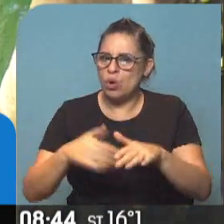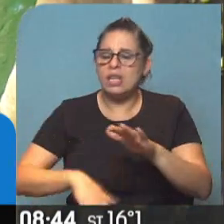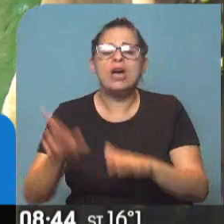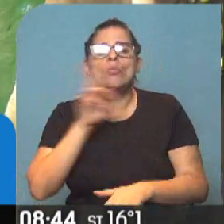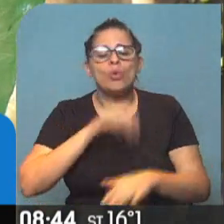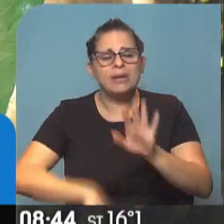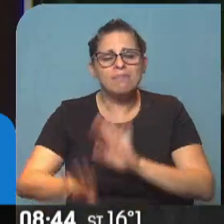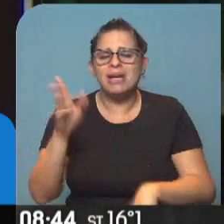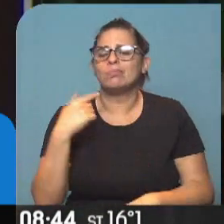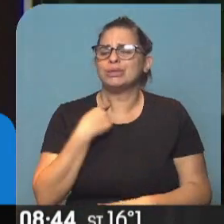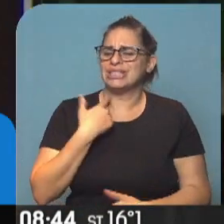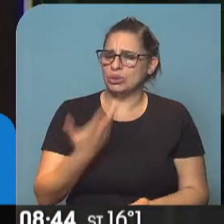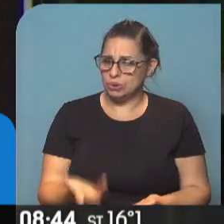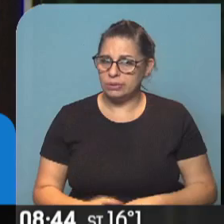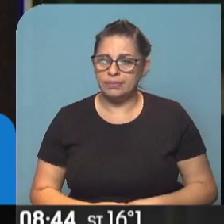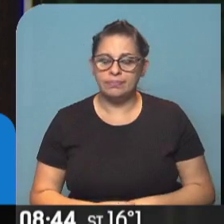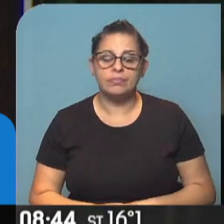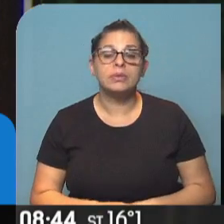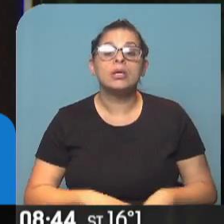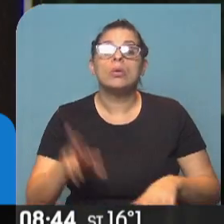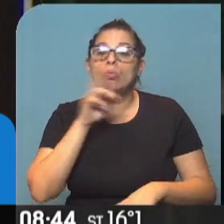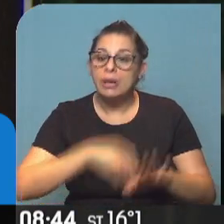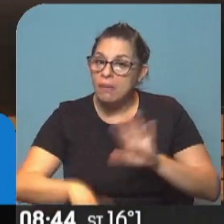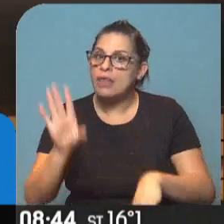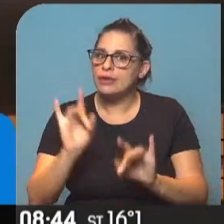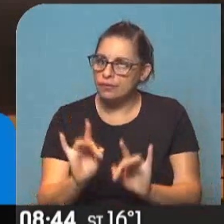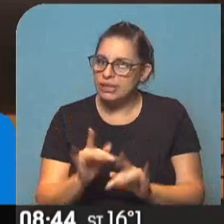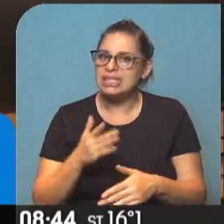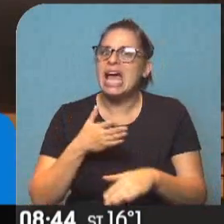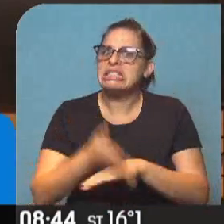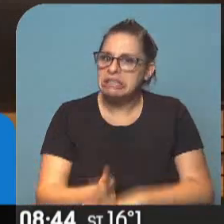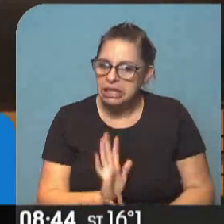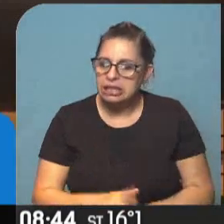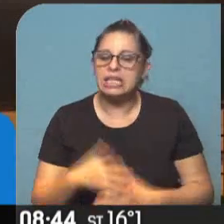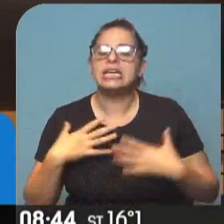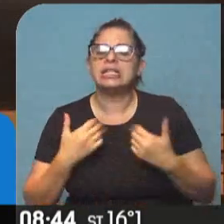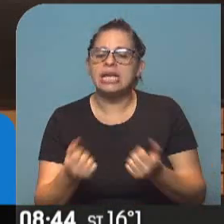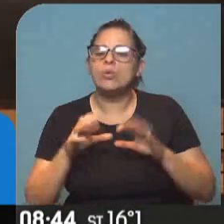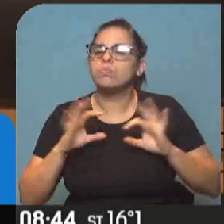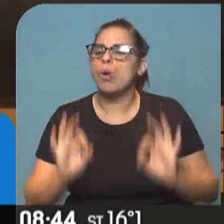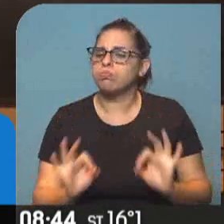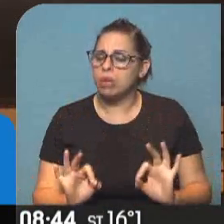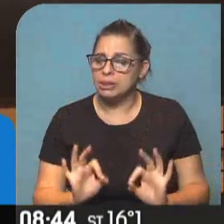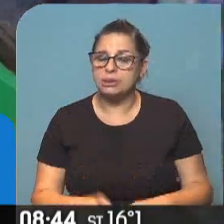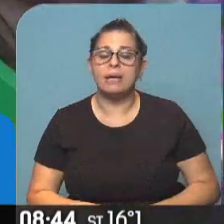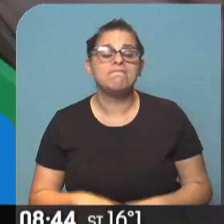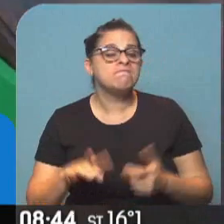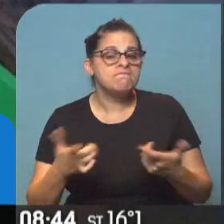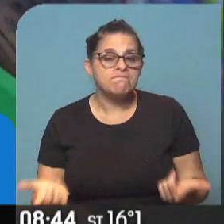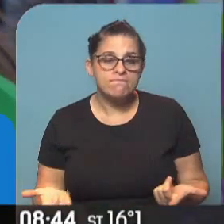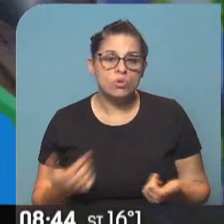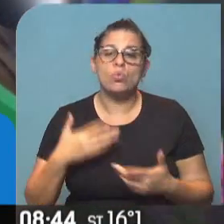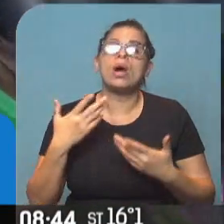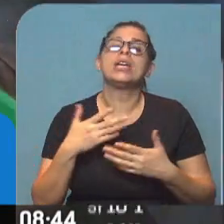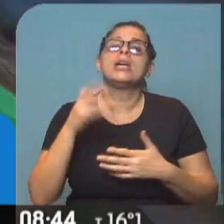más perjudicadas están. Son las que más difícil les hace acceder justamente a la salud integral, no tienen